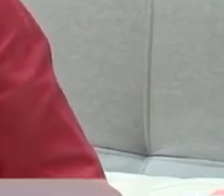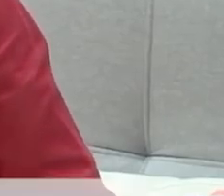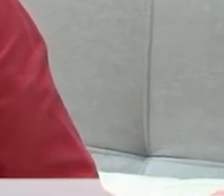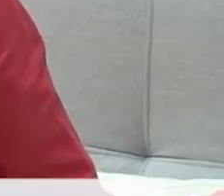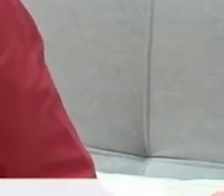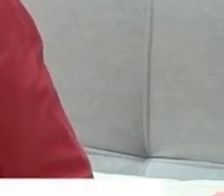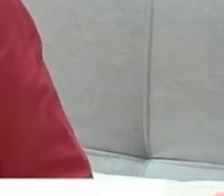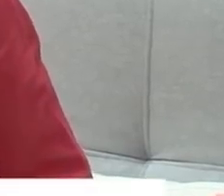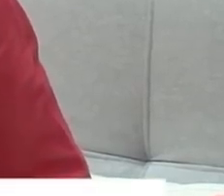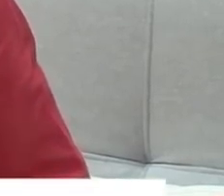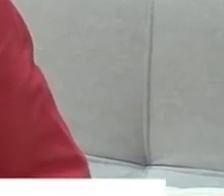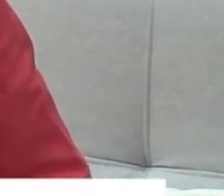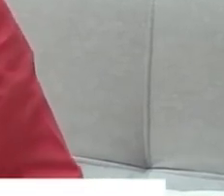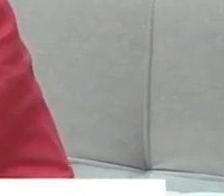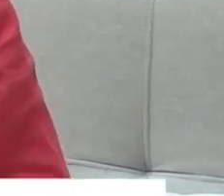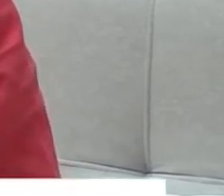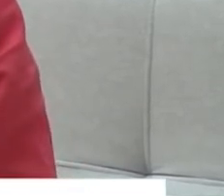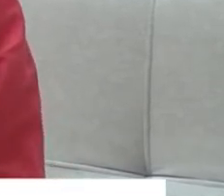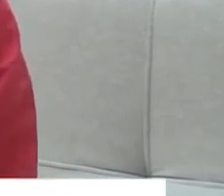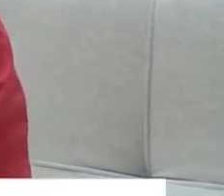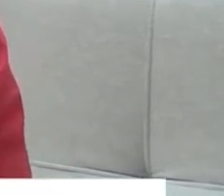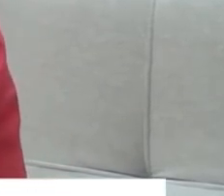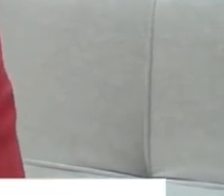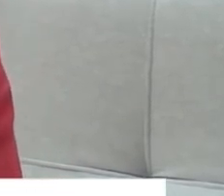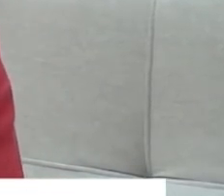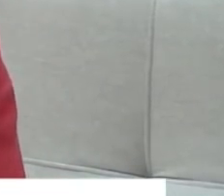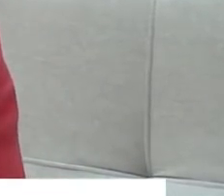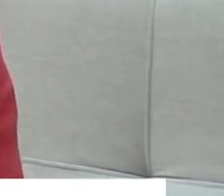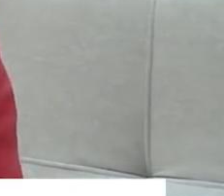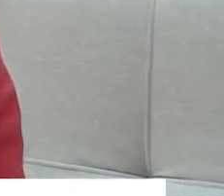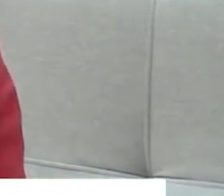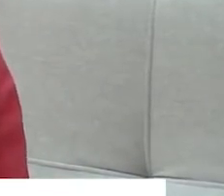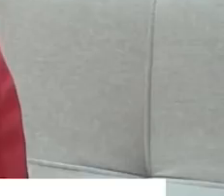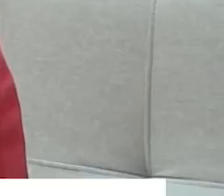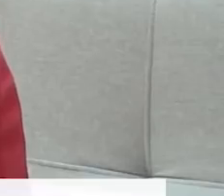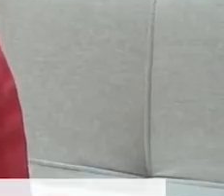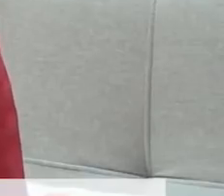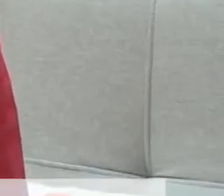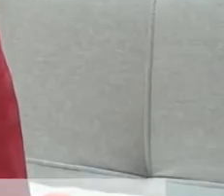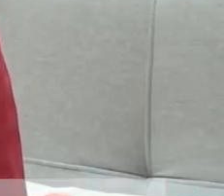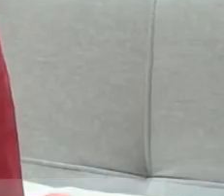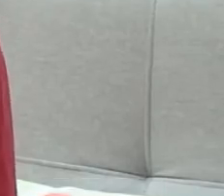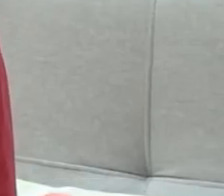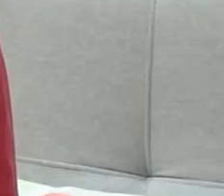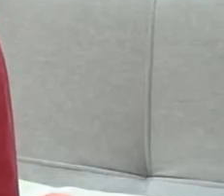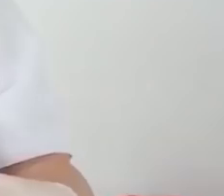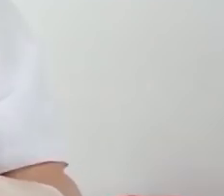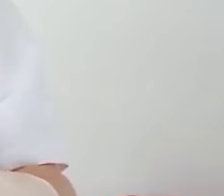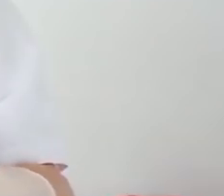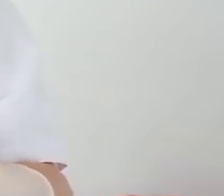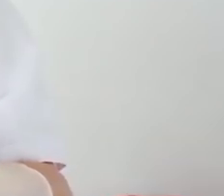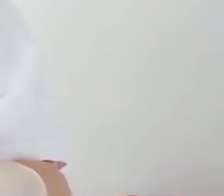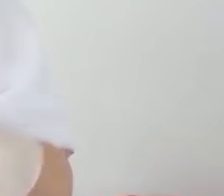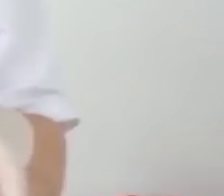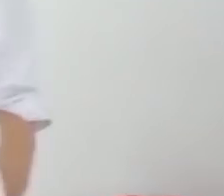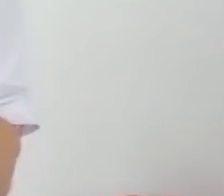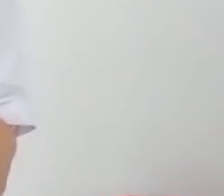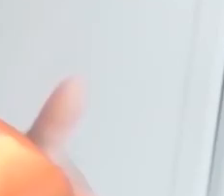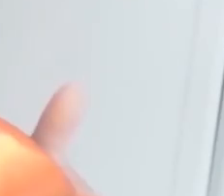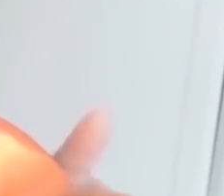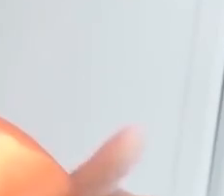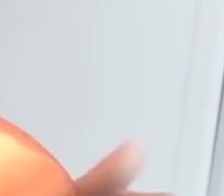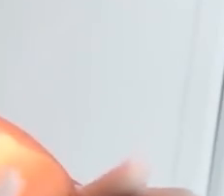Una de las preguntas que con frecuencia nos hacen ustedes en YouTube y en Facebook es ¿por qué nosotros hemos incluido